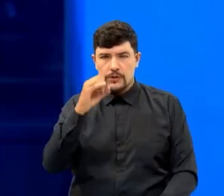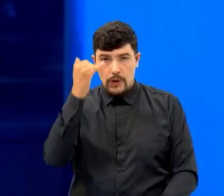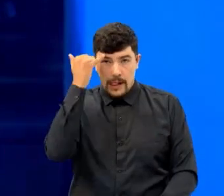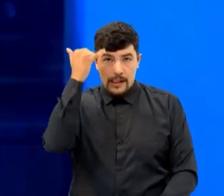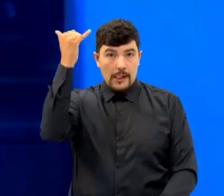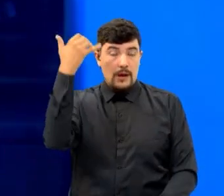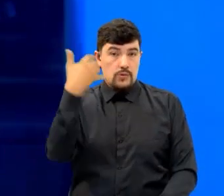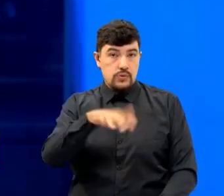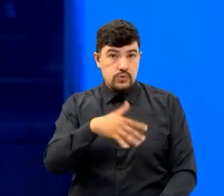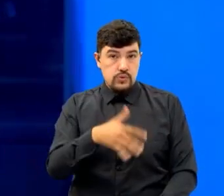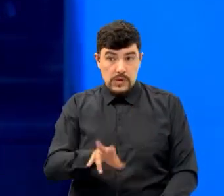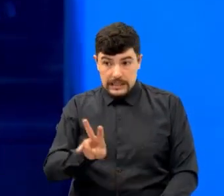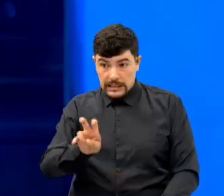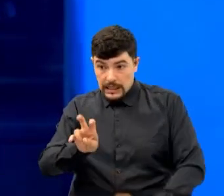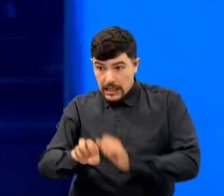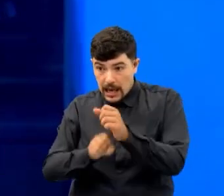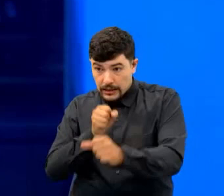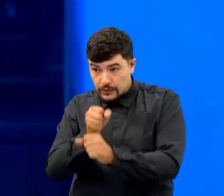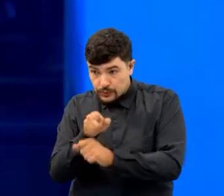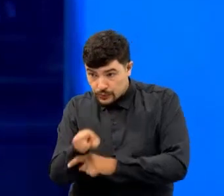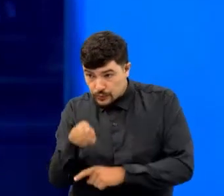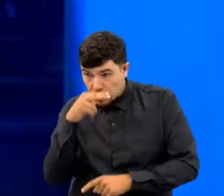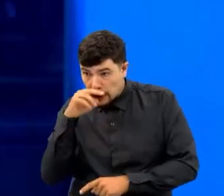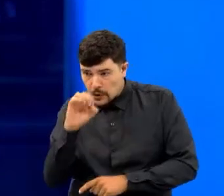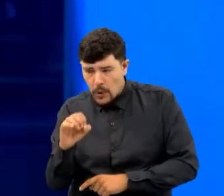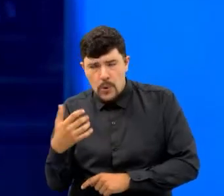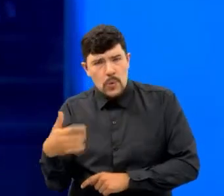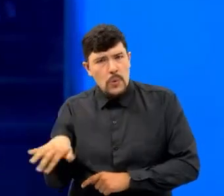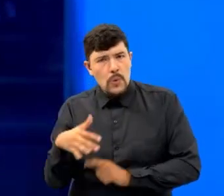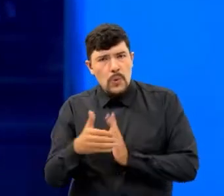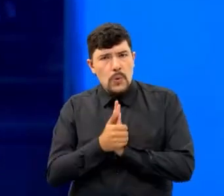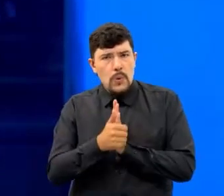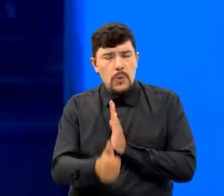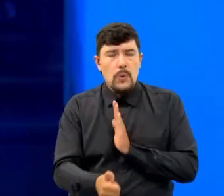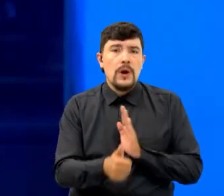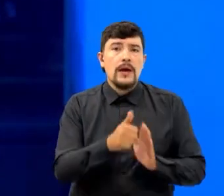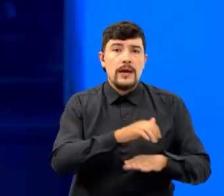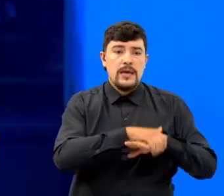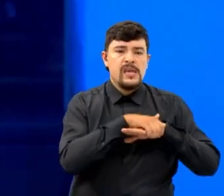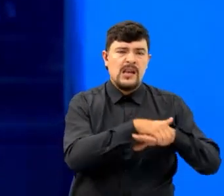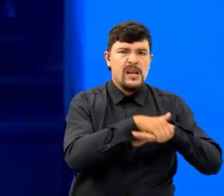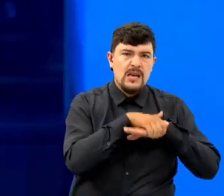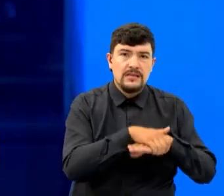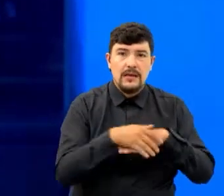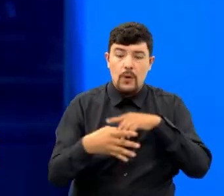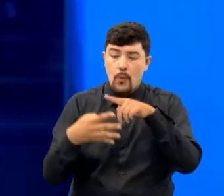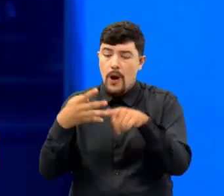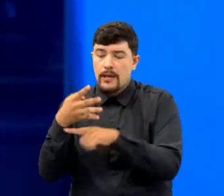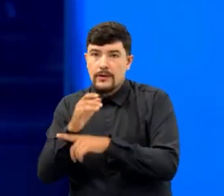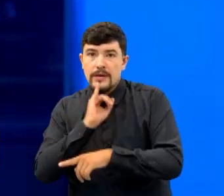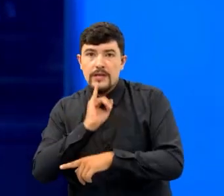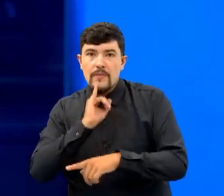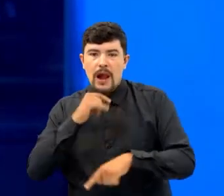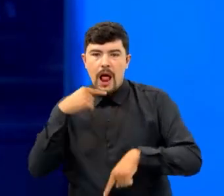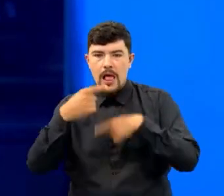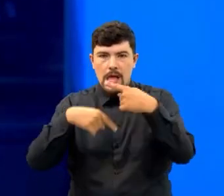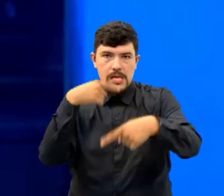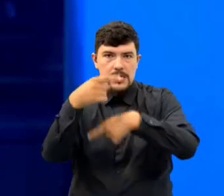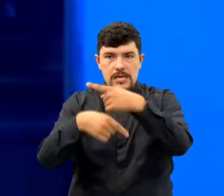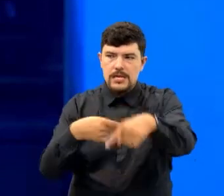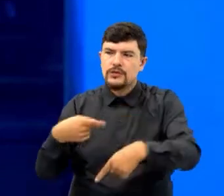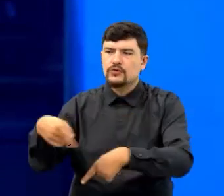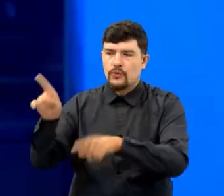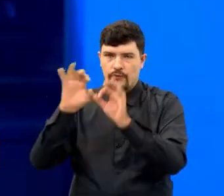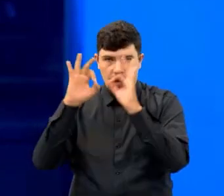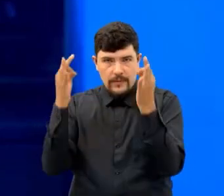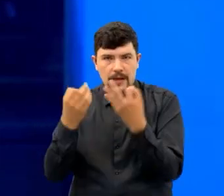este pequeño a su edad son superiores. Habla inglés y 4 idiomas más. Su familia busca un aprendizaje